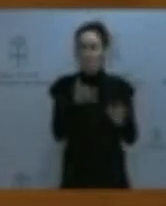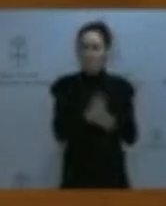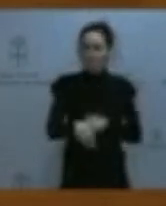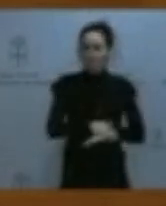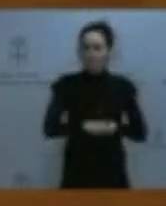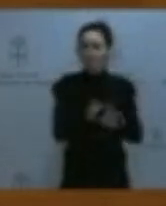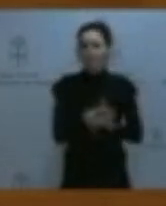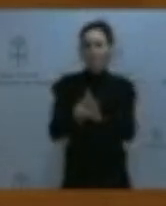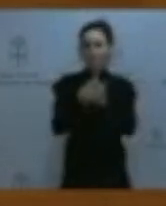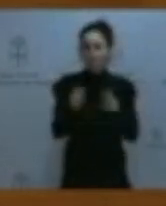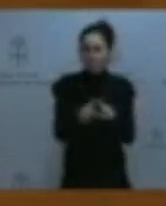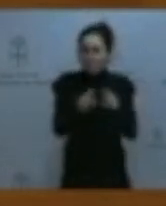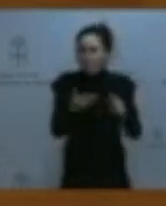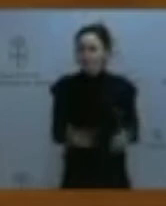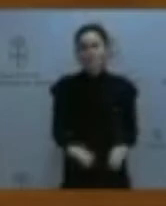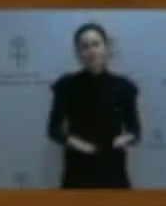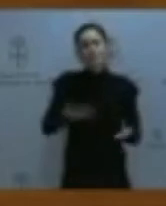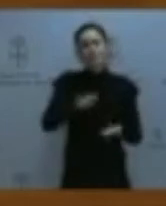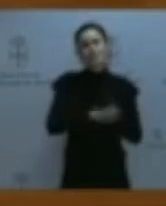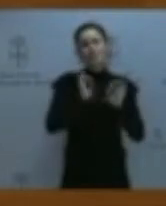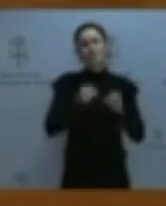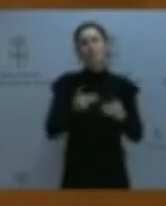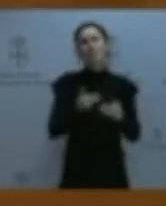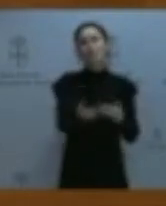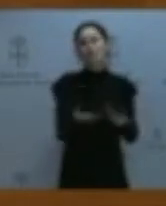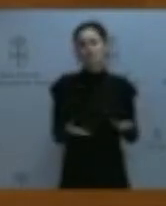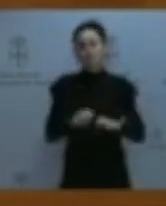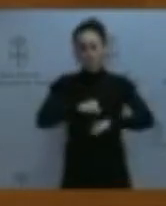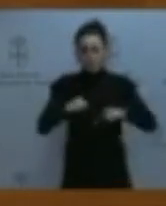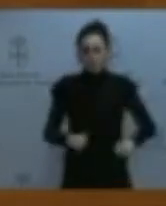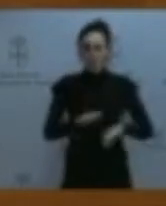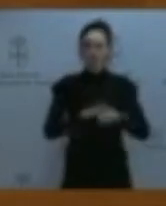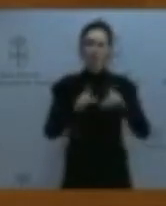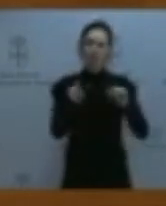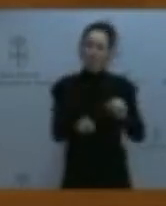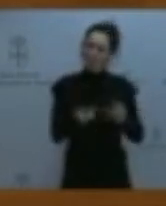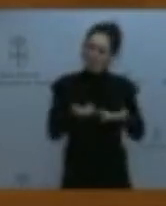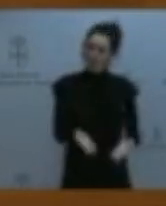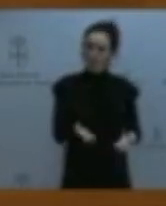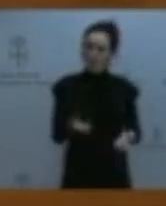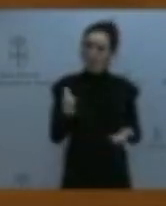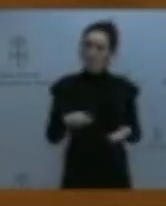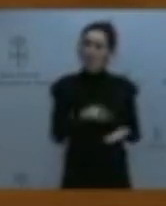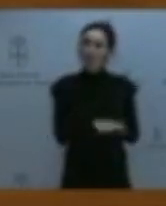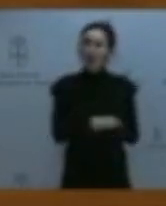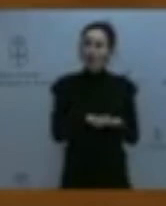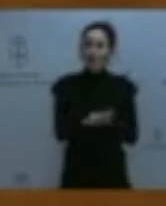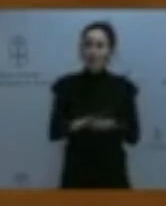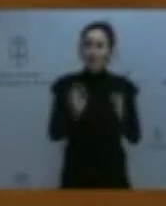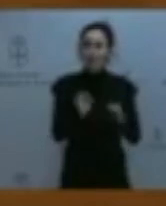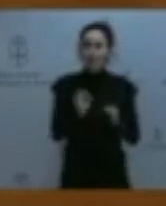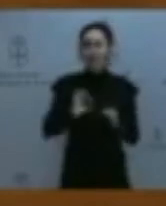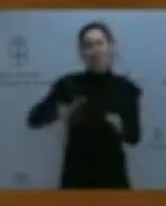la cohesión social, indispensable para poner cimientos de futuro en cualquier sociedad, también en la asturiana. Y en esa ecuación opinamos que quienes tienen patrimonios